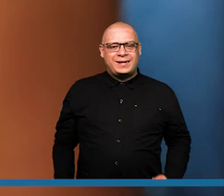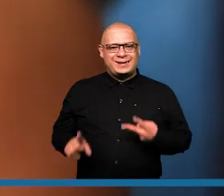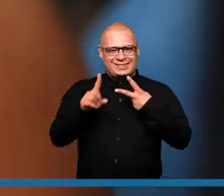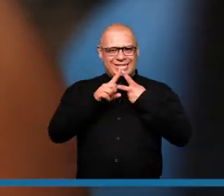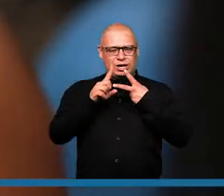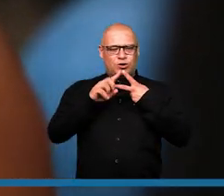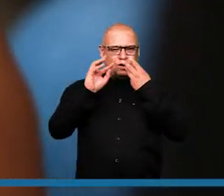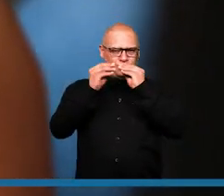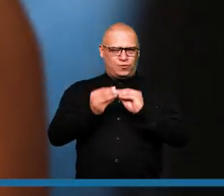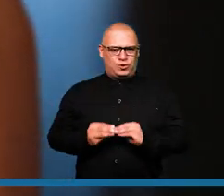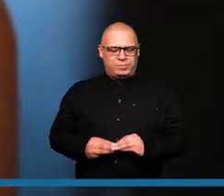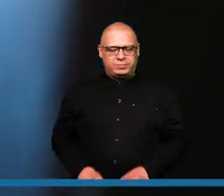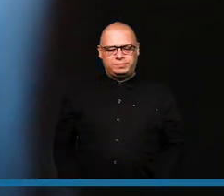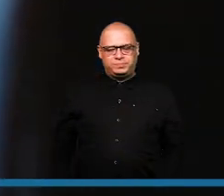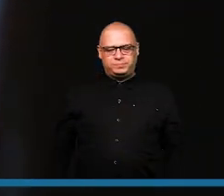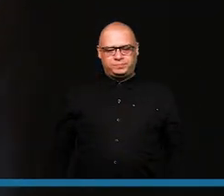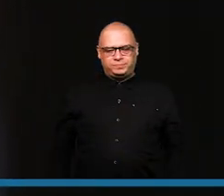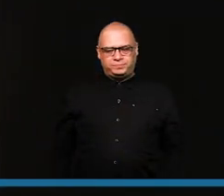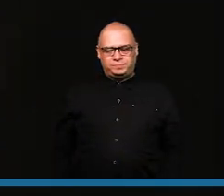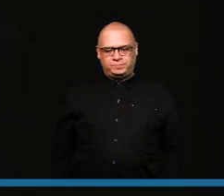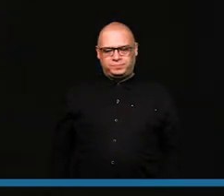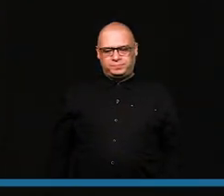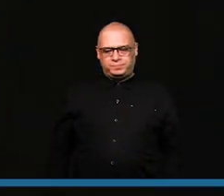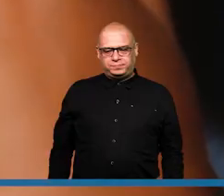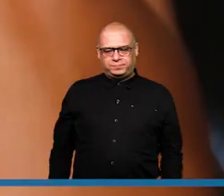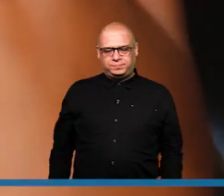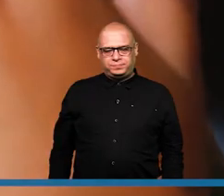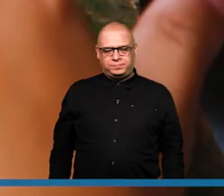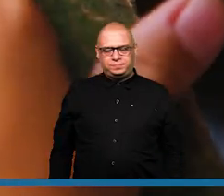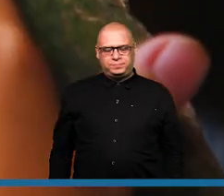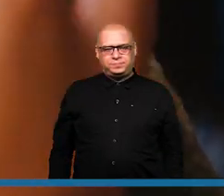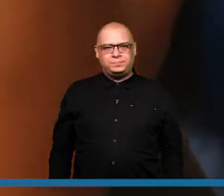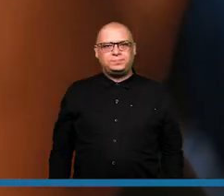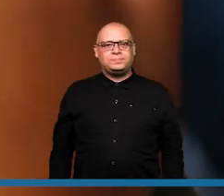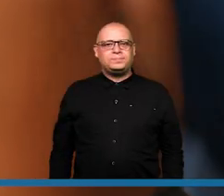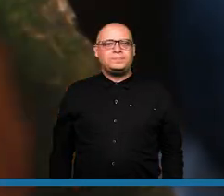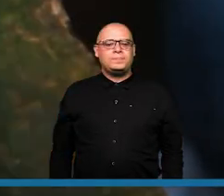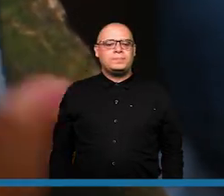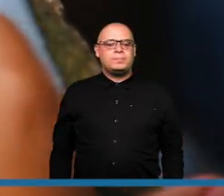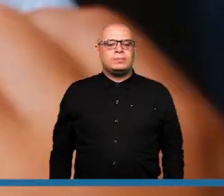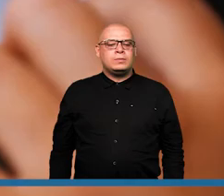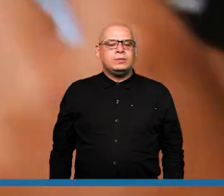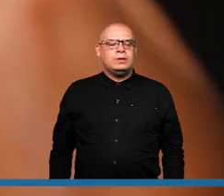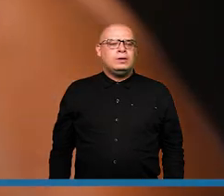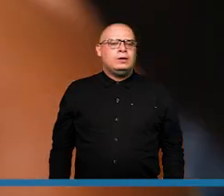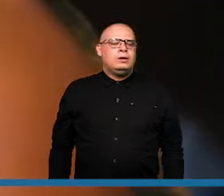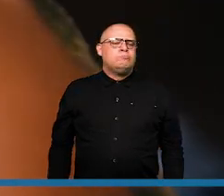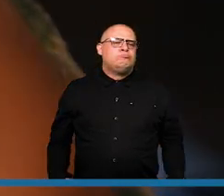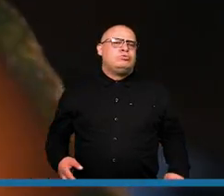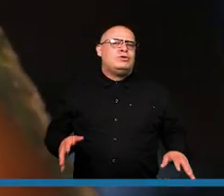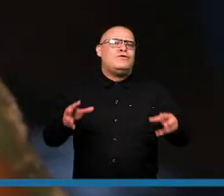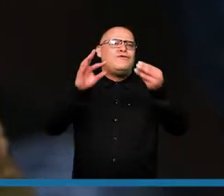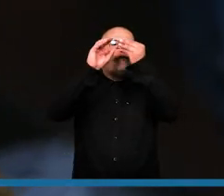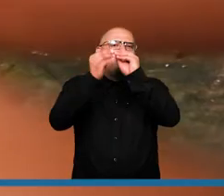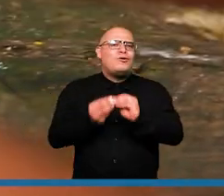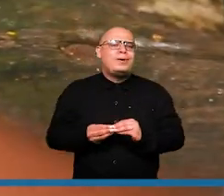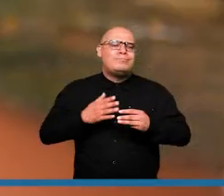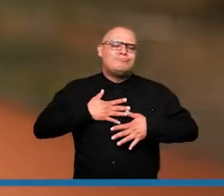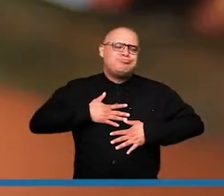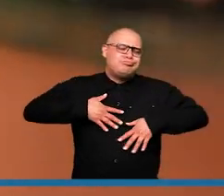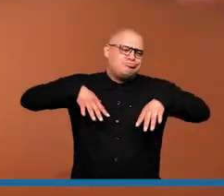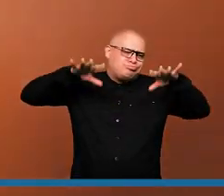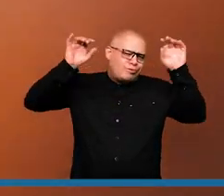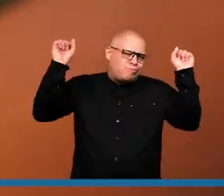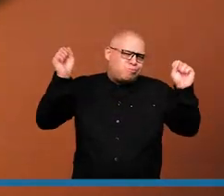triángulo. Entonces mira que siempre está presente las formas geométricas. Yo puedo hacer todo lo que esté, desde las formas y sólidos